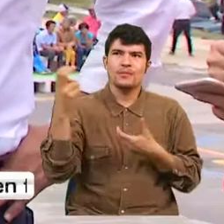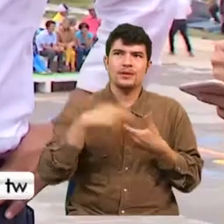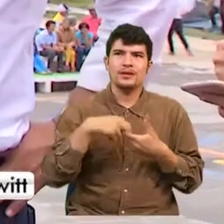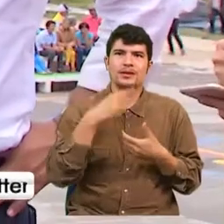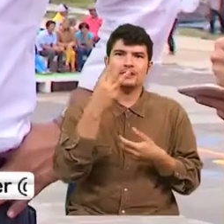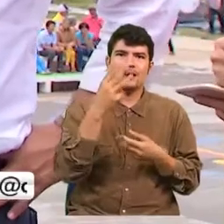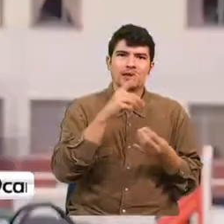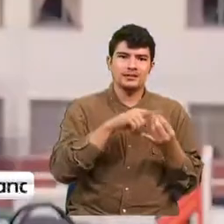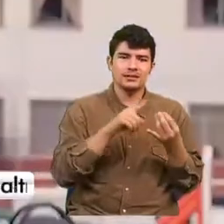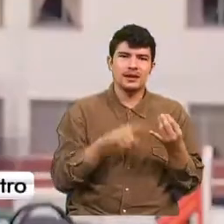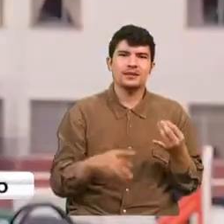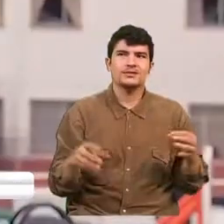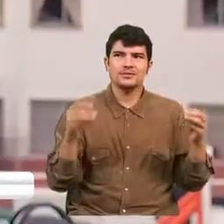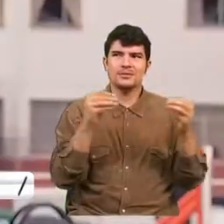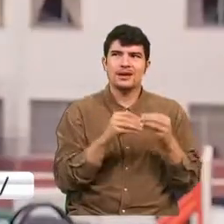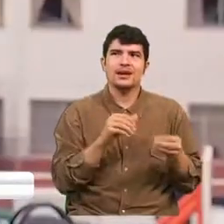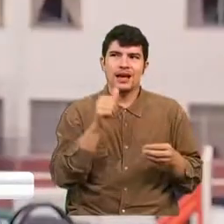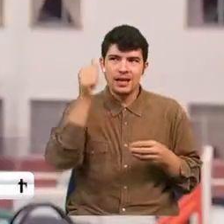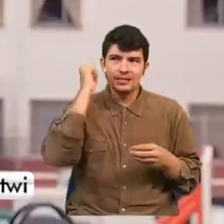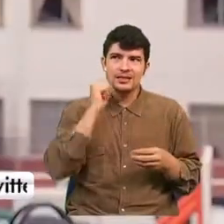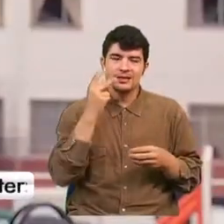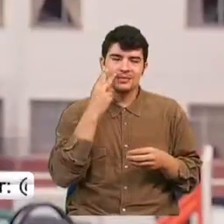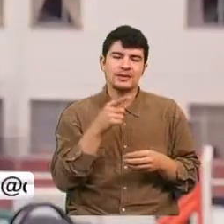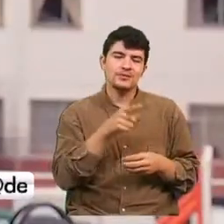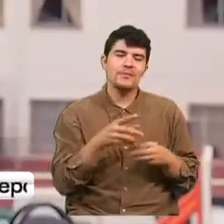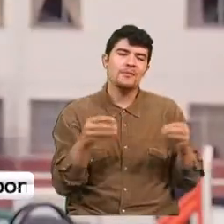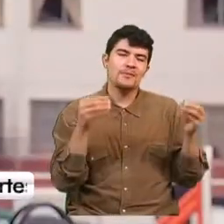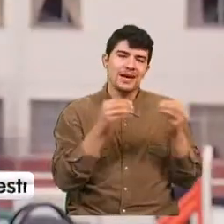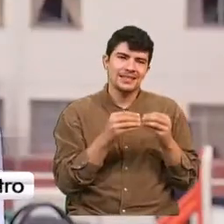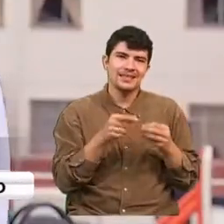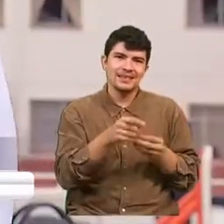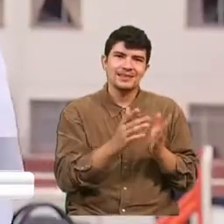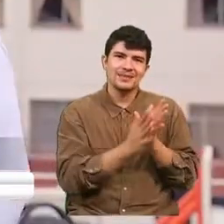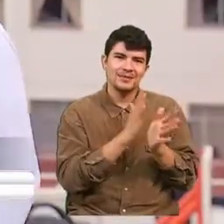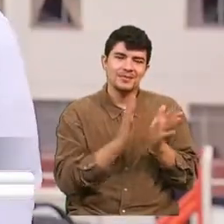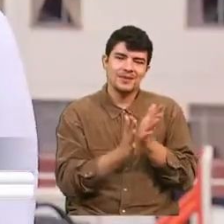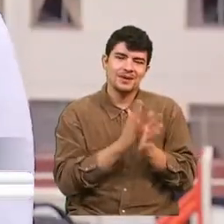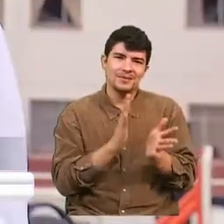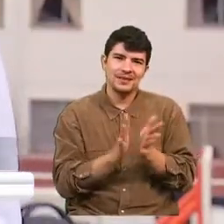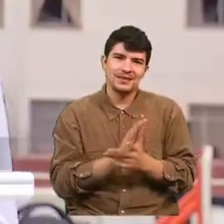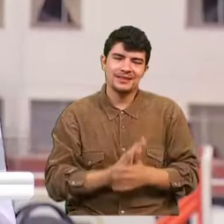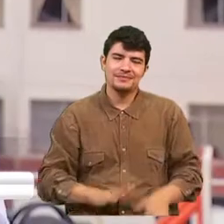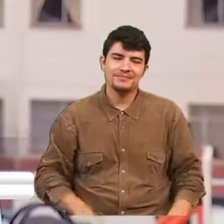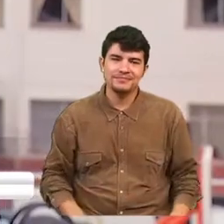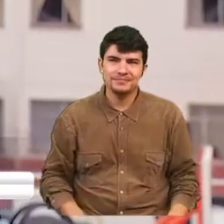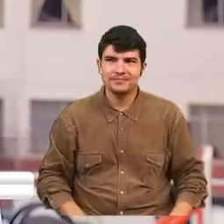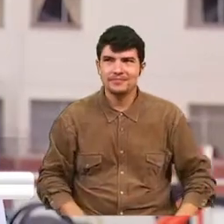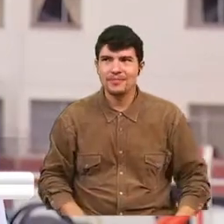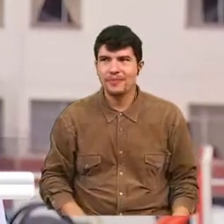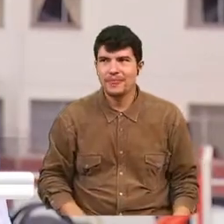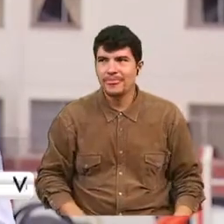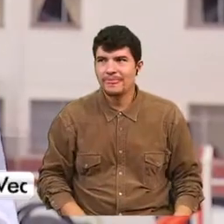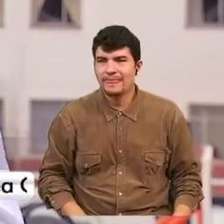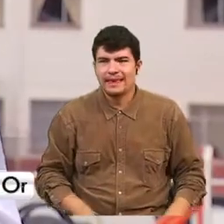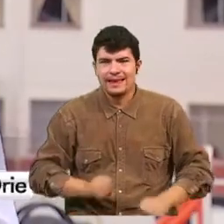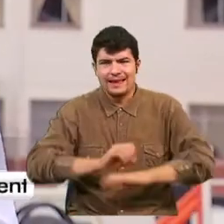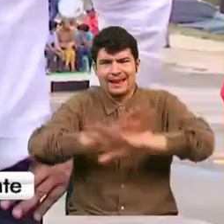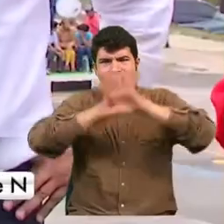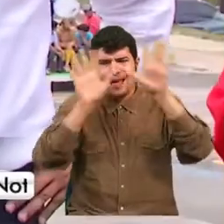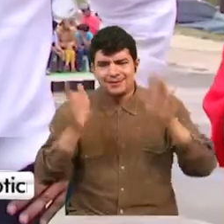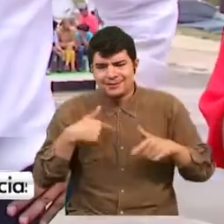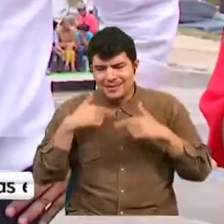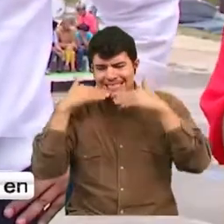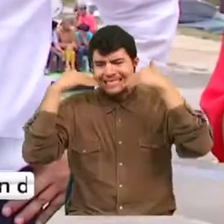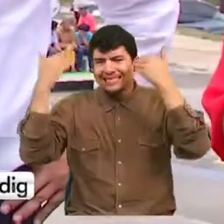casos logramos ver ayer y nos contaron ahí ellos mismos sobre este tema. Entonces, ¿cómo no va a estar feliz que